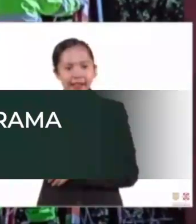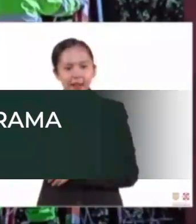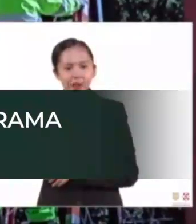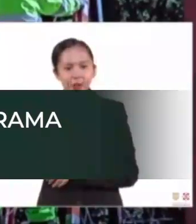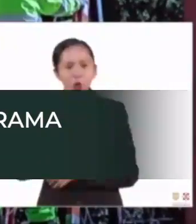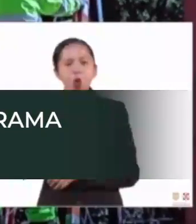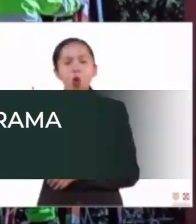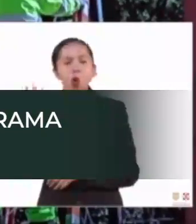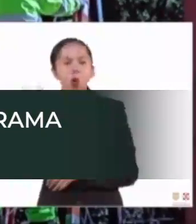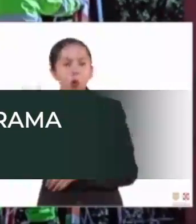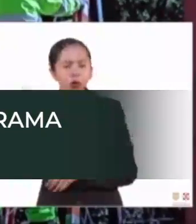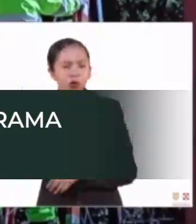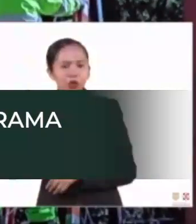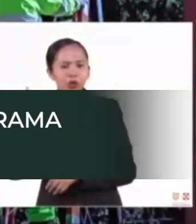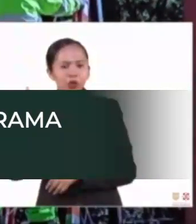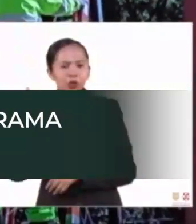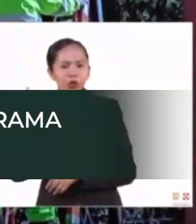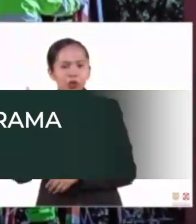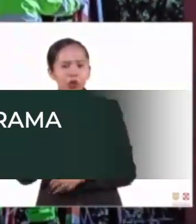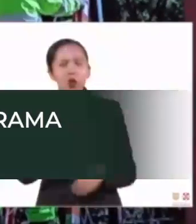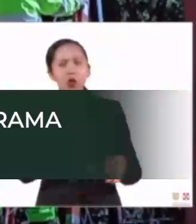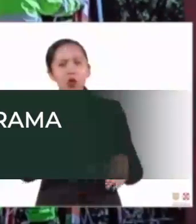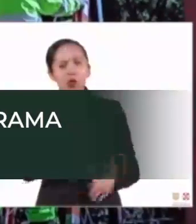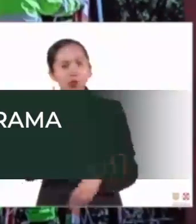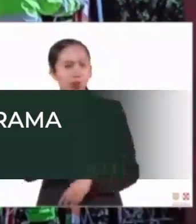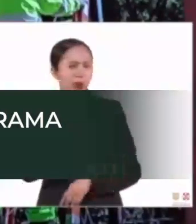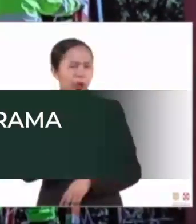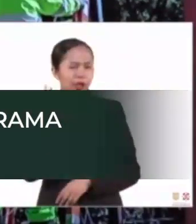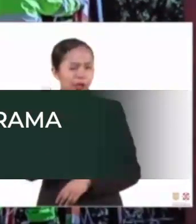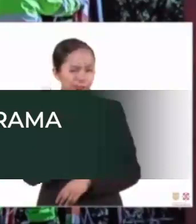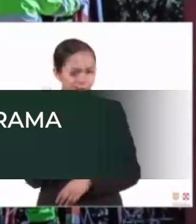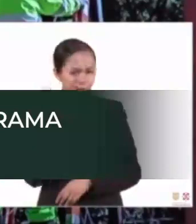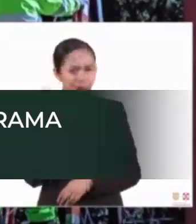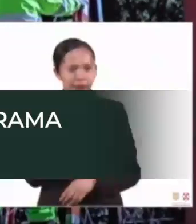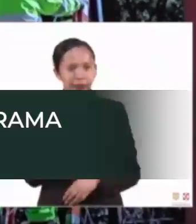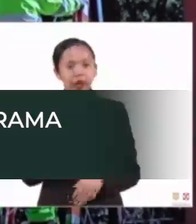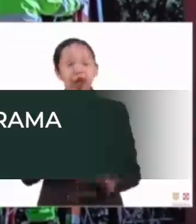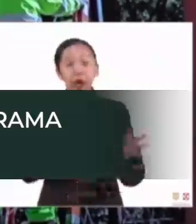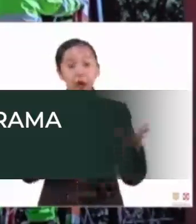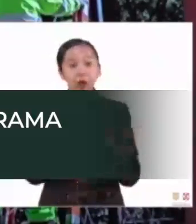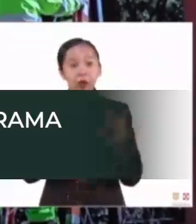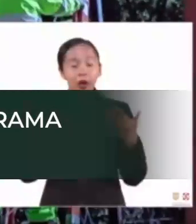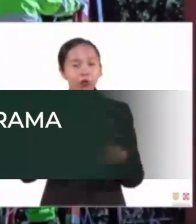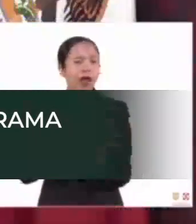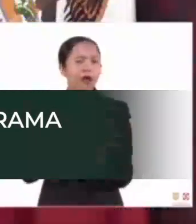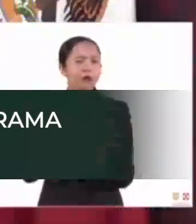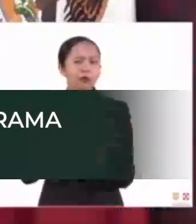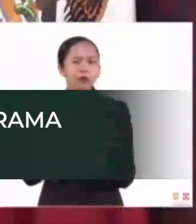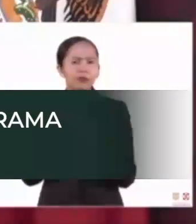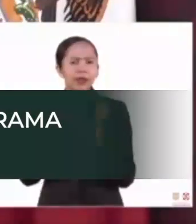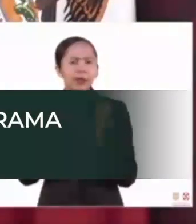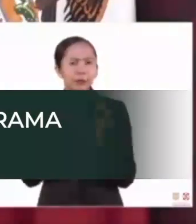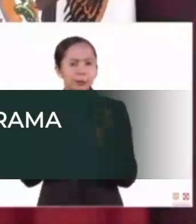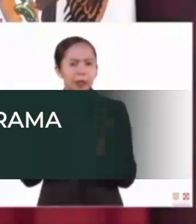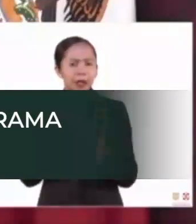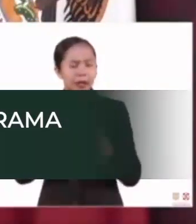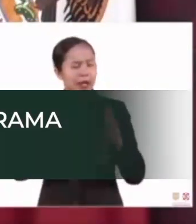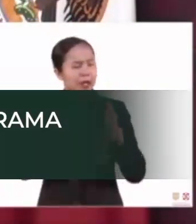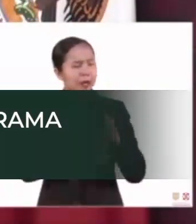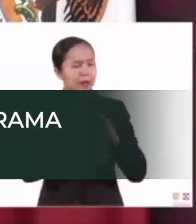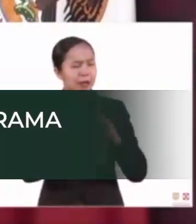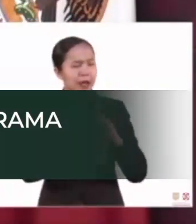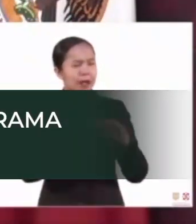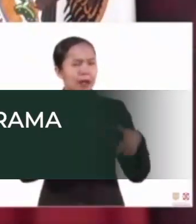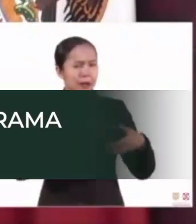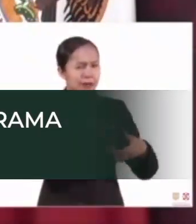colonias con recuperación de áreas verdes, bacheo, atención médica, trámites, en fin. Por su parte, la Secretaría de Inclusión y